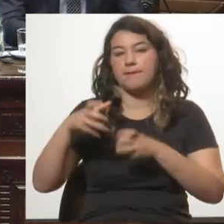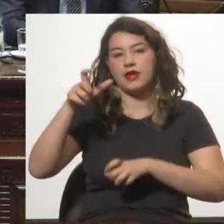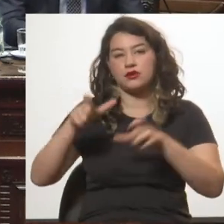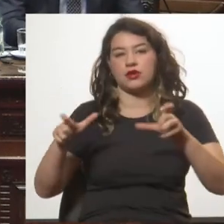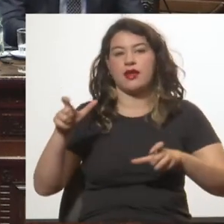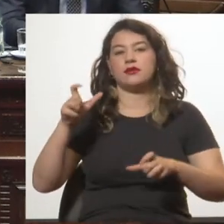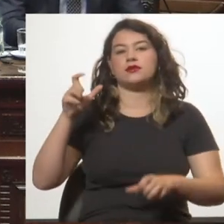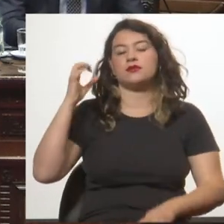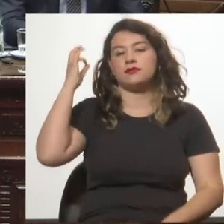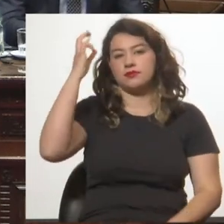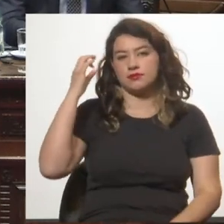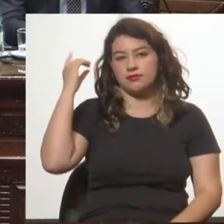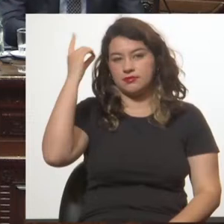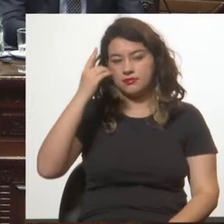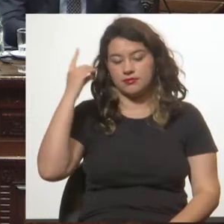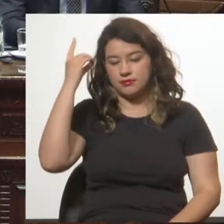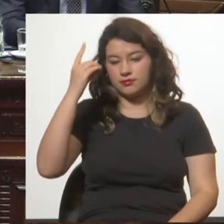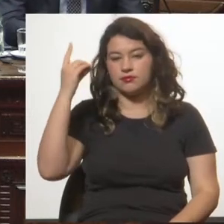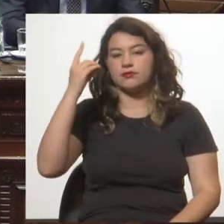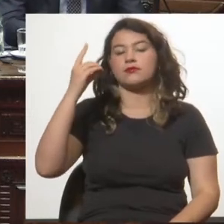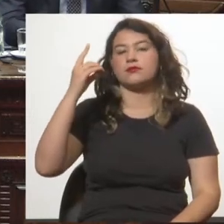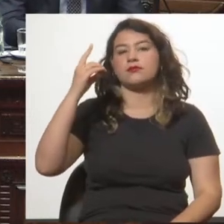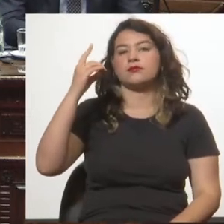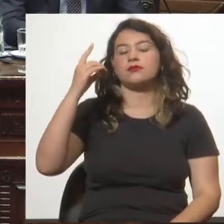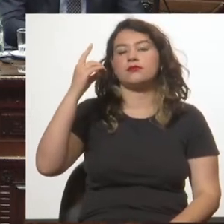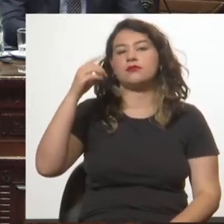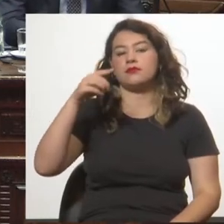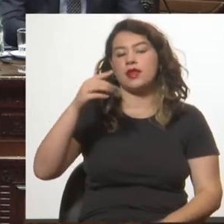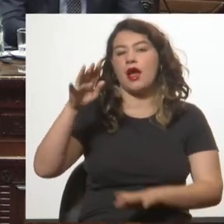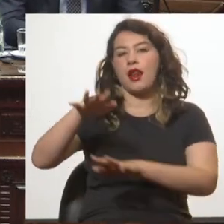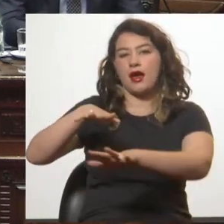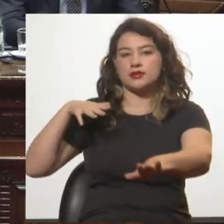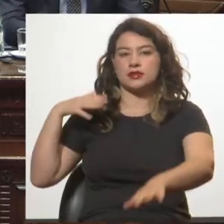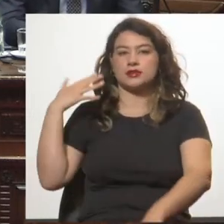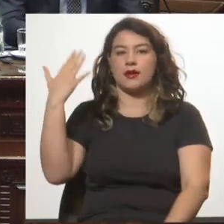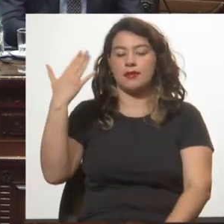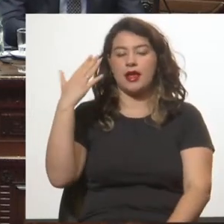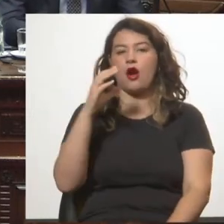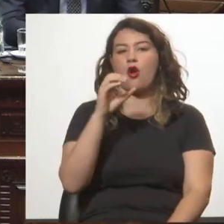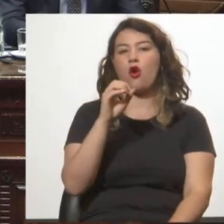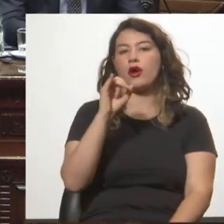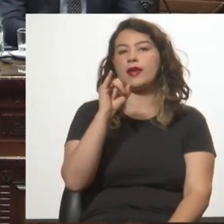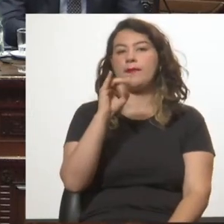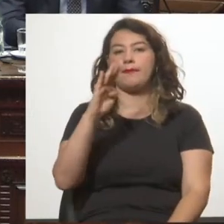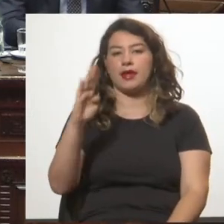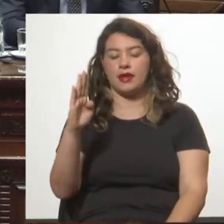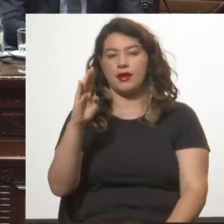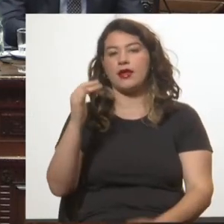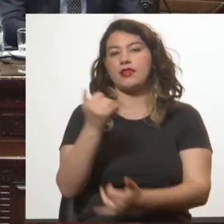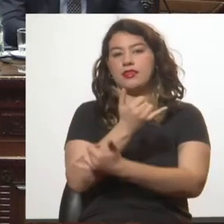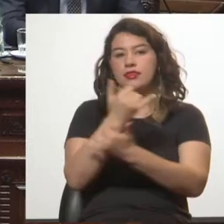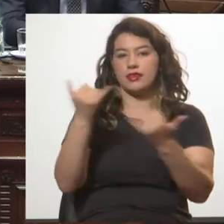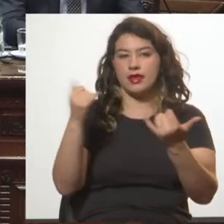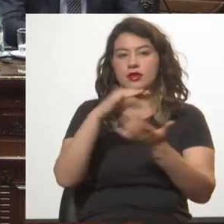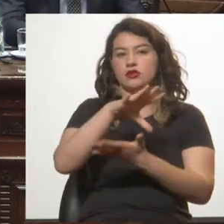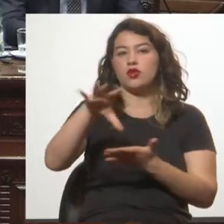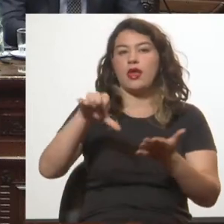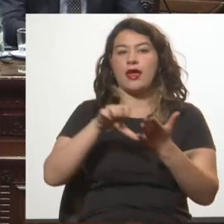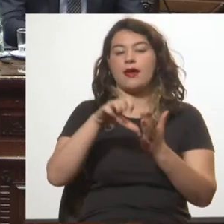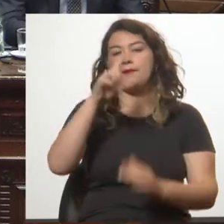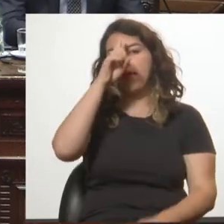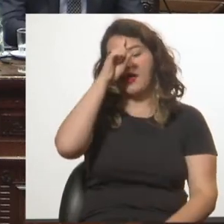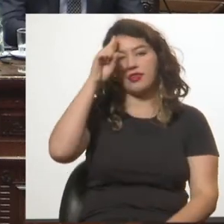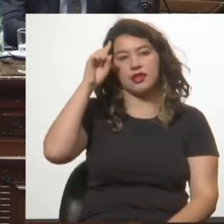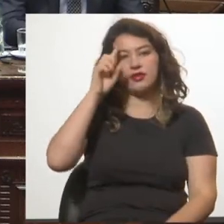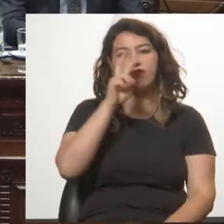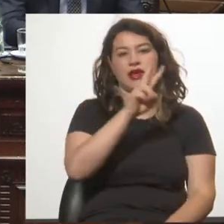a la 140ª tercera asamblea de la uip a desarrollarse en la ciudad de madrid entre los días